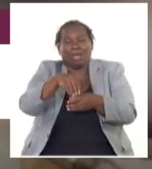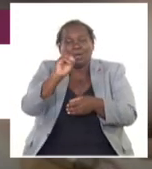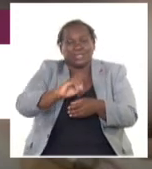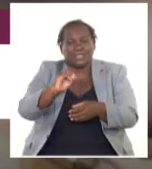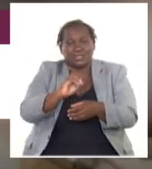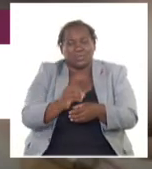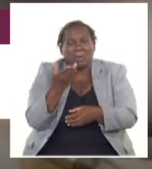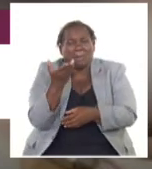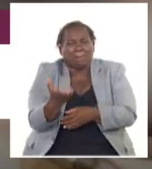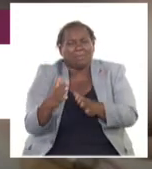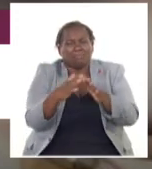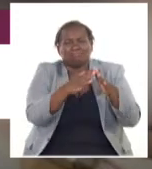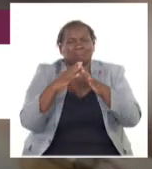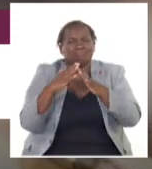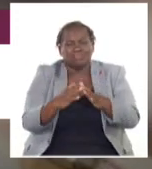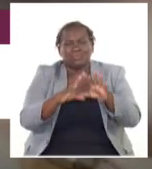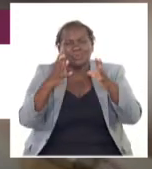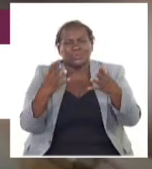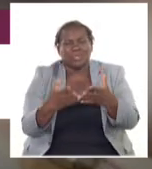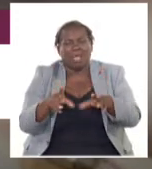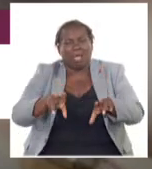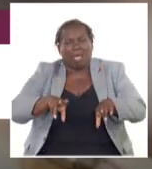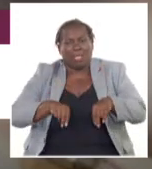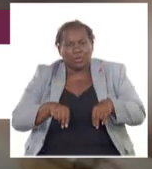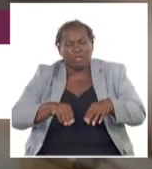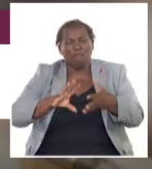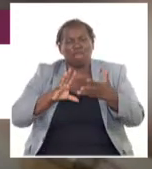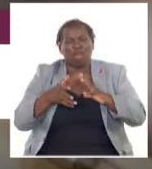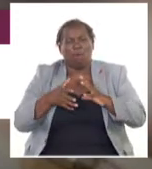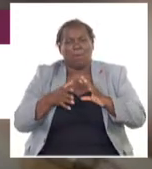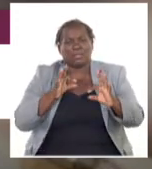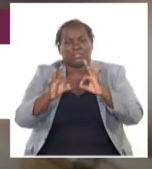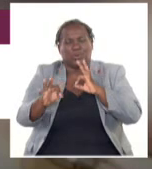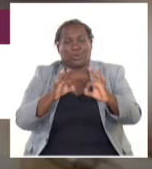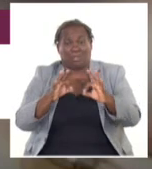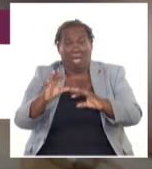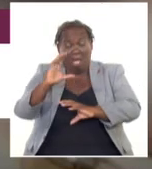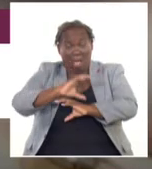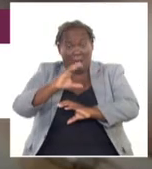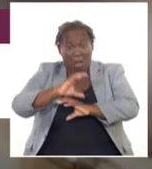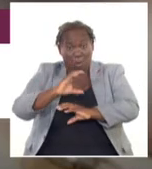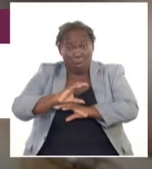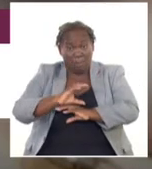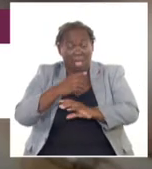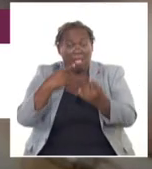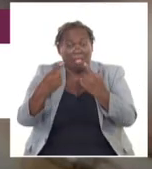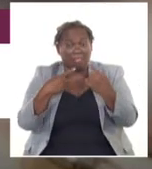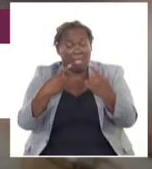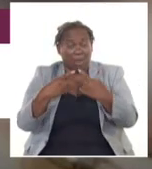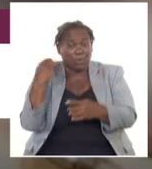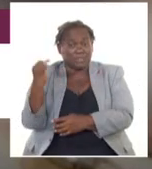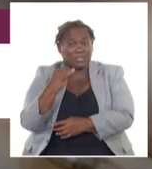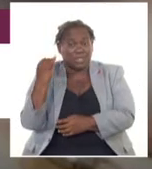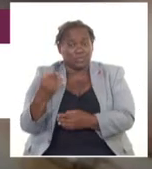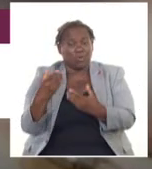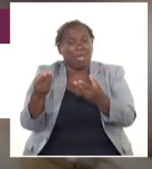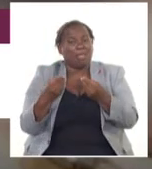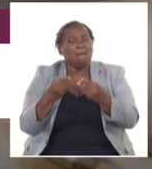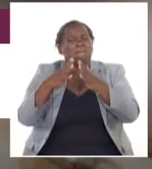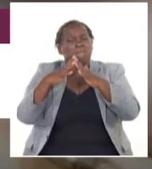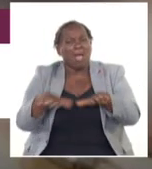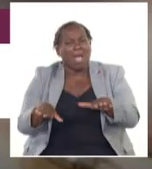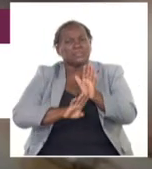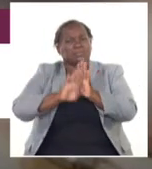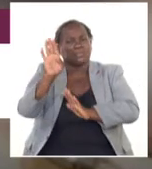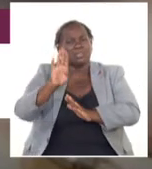mundial que adopte un nuevo paradigma de seguridad. La cumbre busca reforzar el diálogo multilateral y conseguir una paz y desarrollo sostenibles,